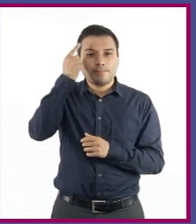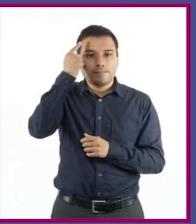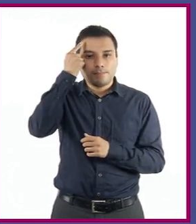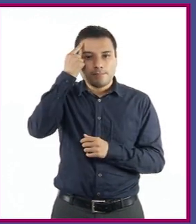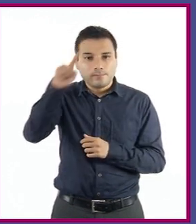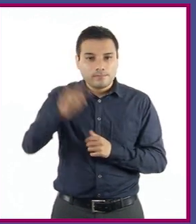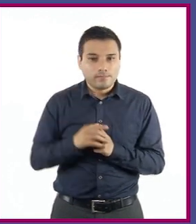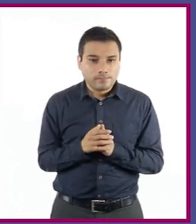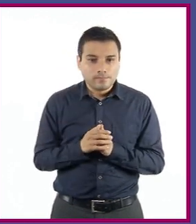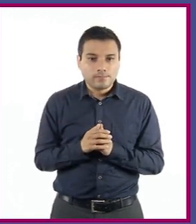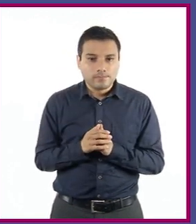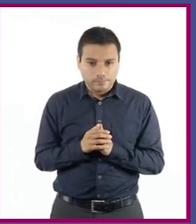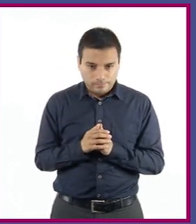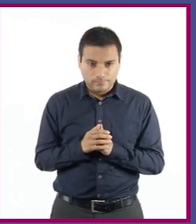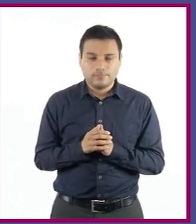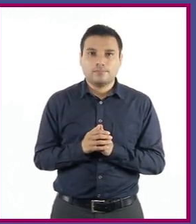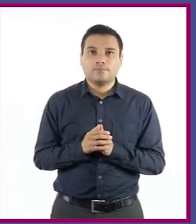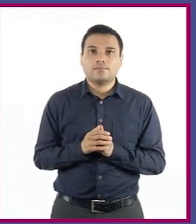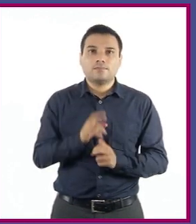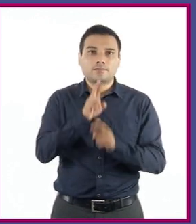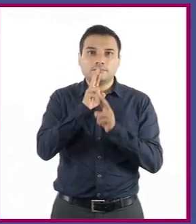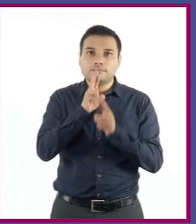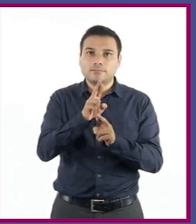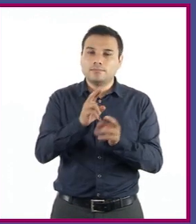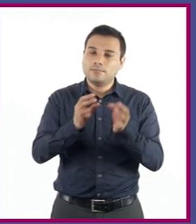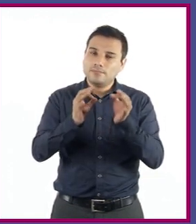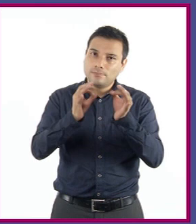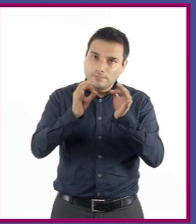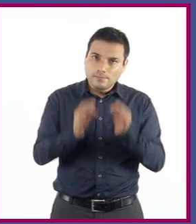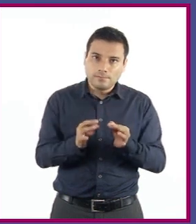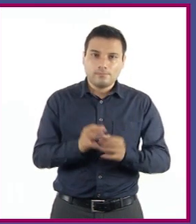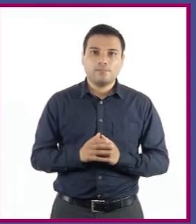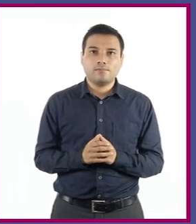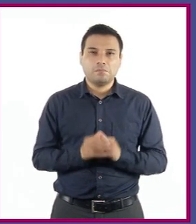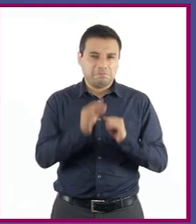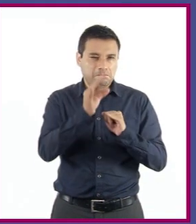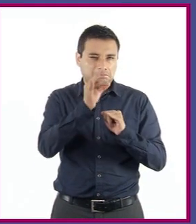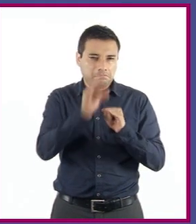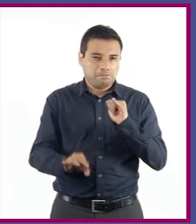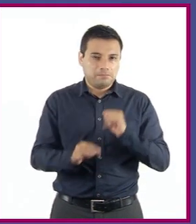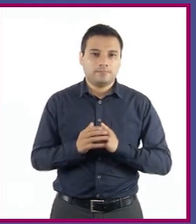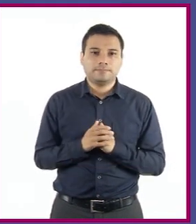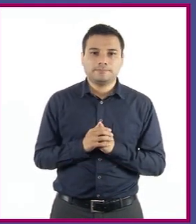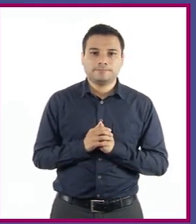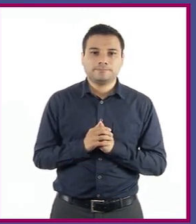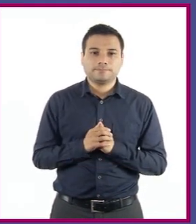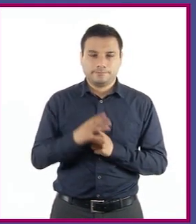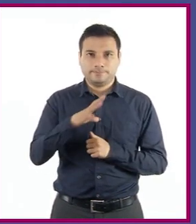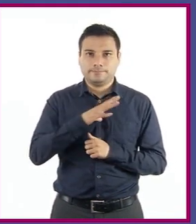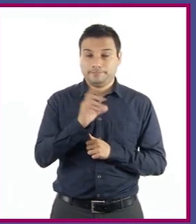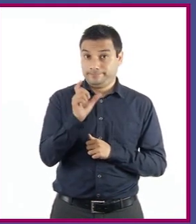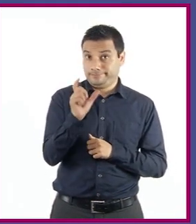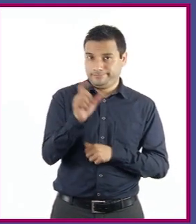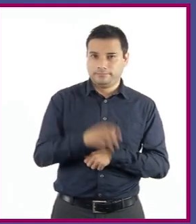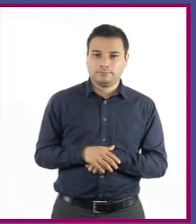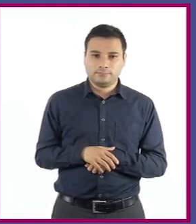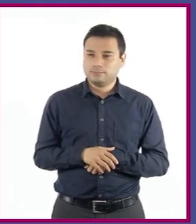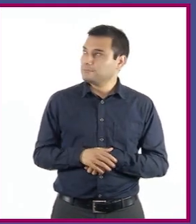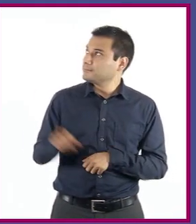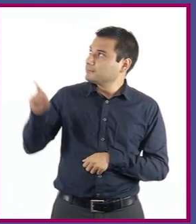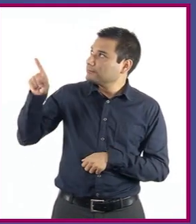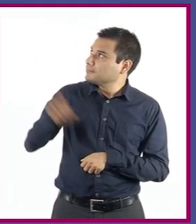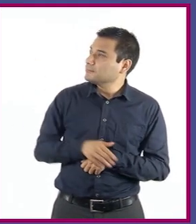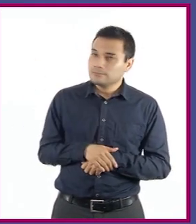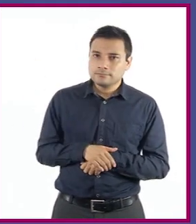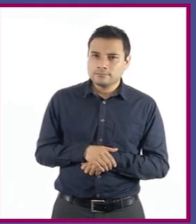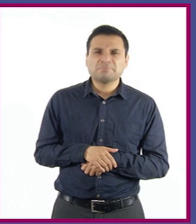acciones directas que puedan surgir a partir de su respuesta. Por último, se utilizó la expresión cuando mucho para